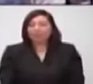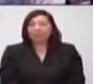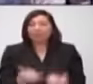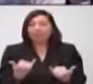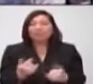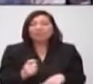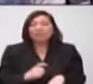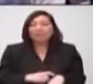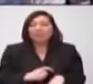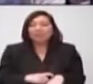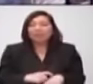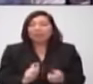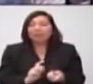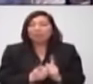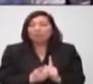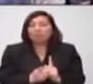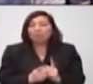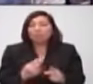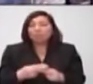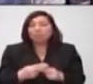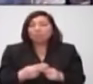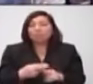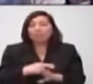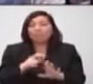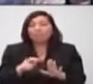en ese momento cambiarle el nombre al proyecto,